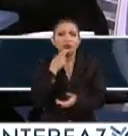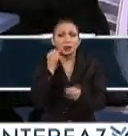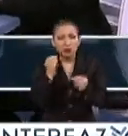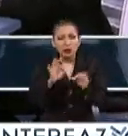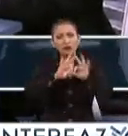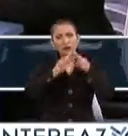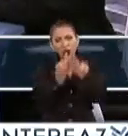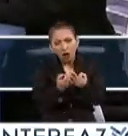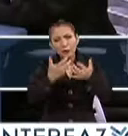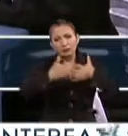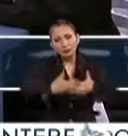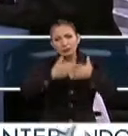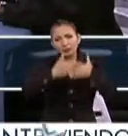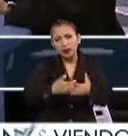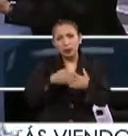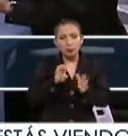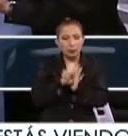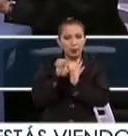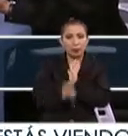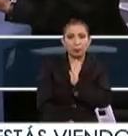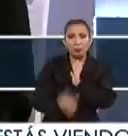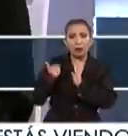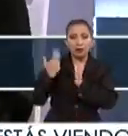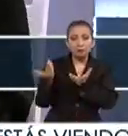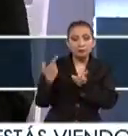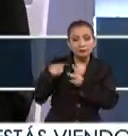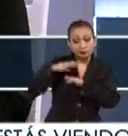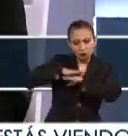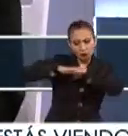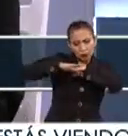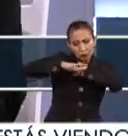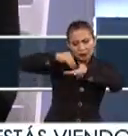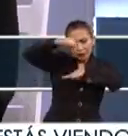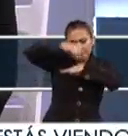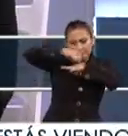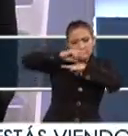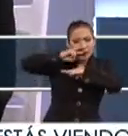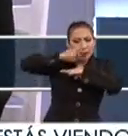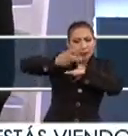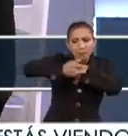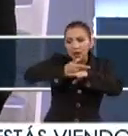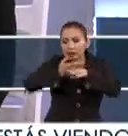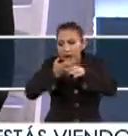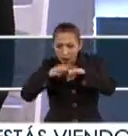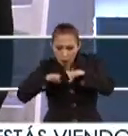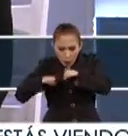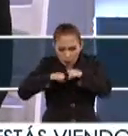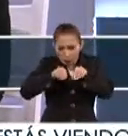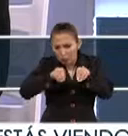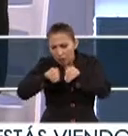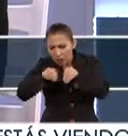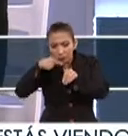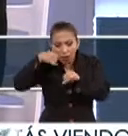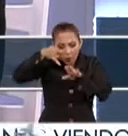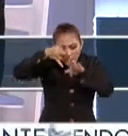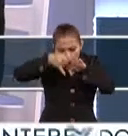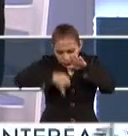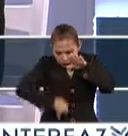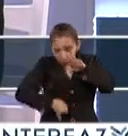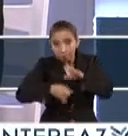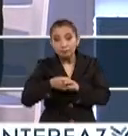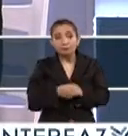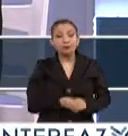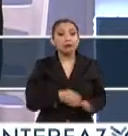muchos métodos que son indirectos, son medidas en la superficie terrestre para ver qué está pasando allá a esas